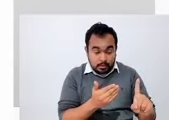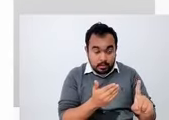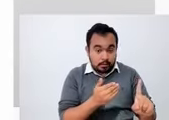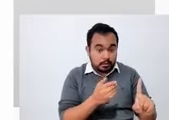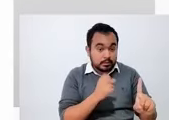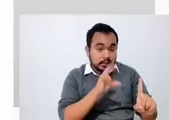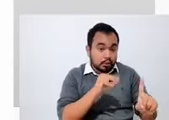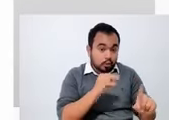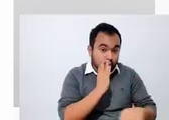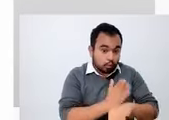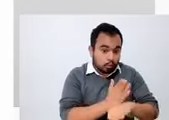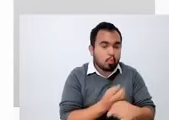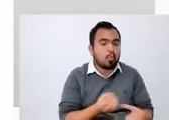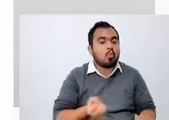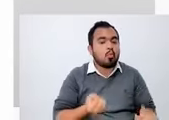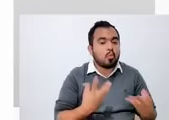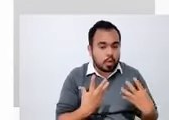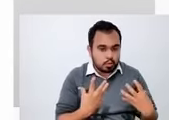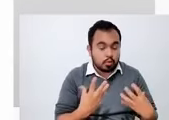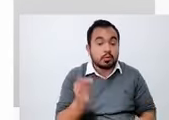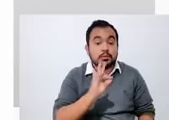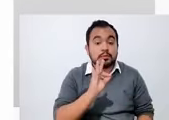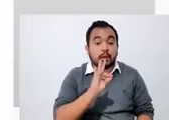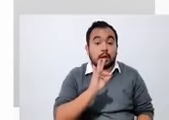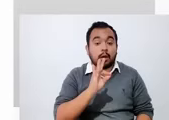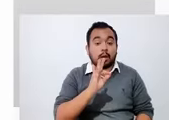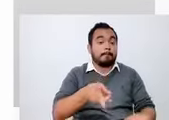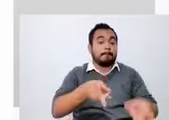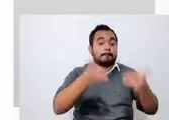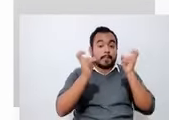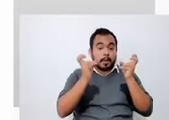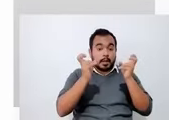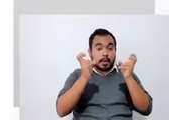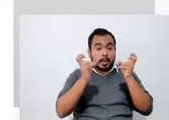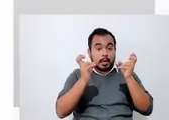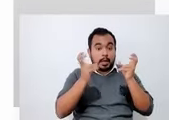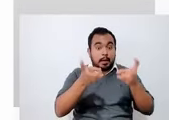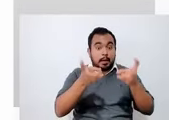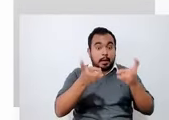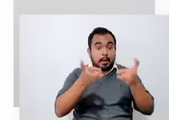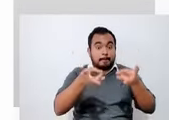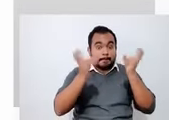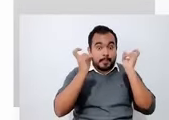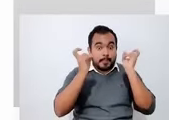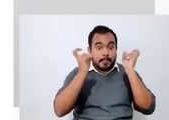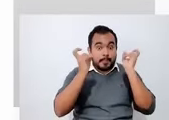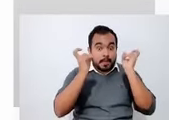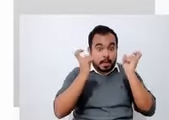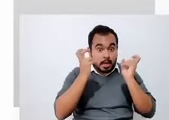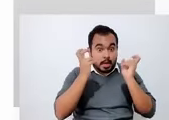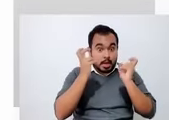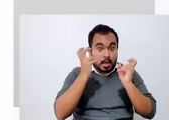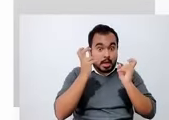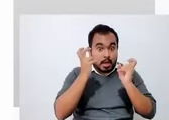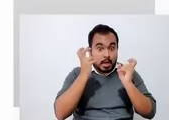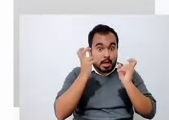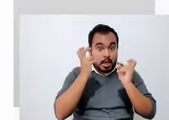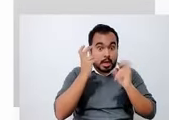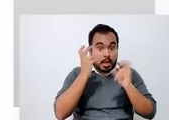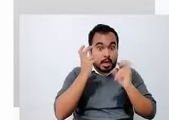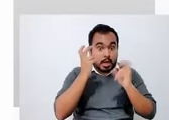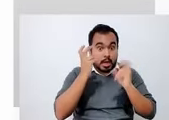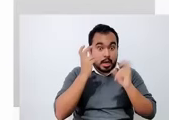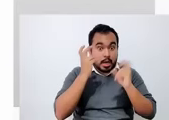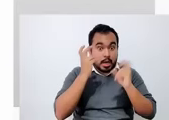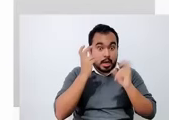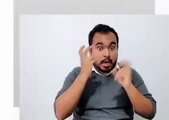si una persona comete un hurto y la pena adecuada para el hurto son 2 años, no se le puede poner una pena de 2 años y 6 meses porque eso infringiría